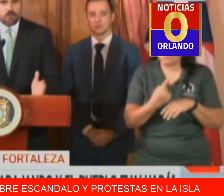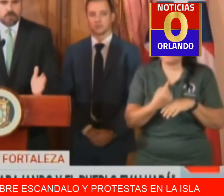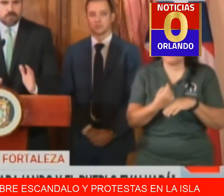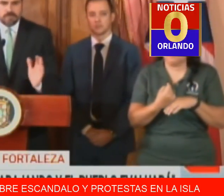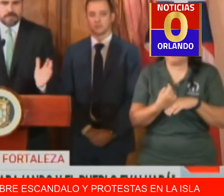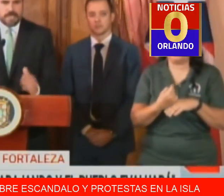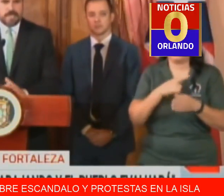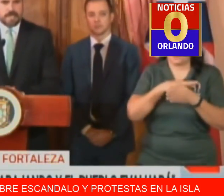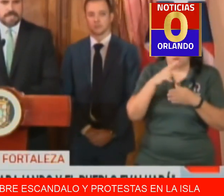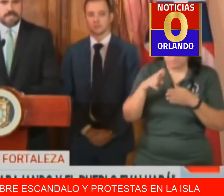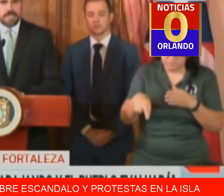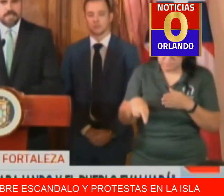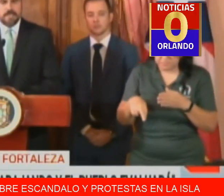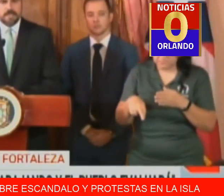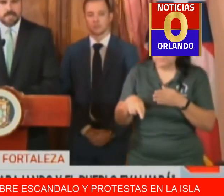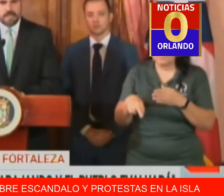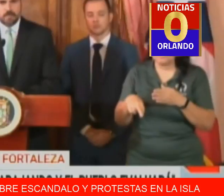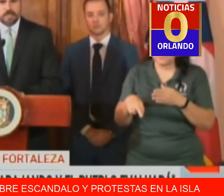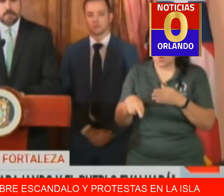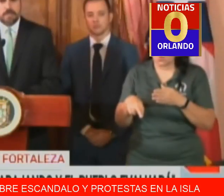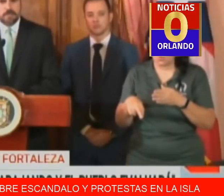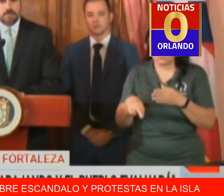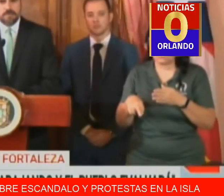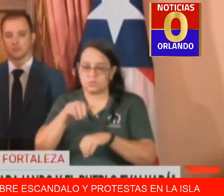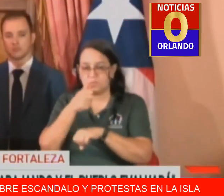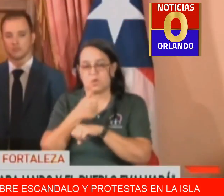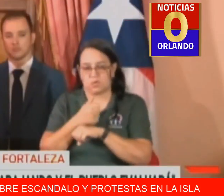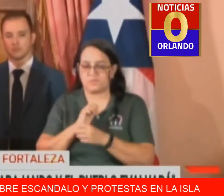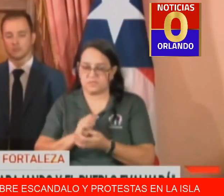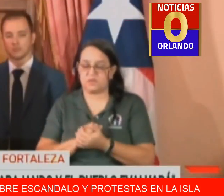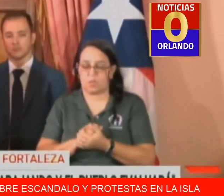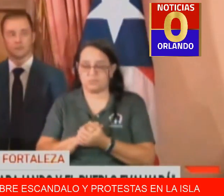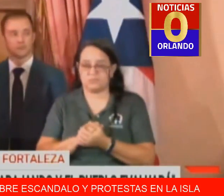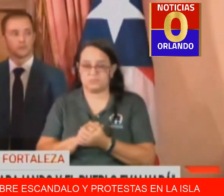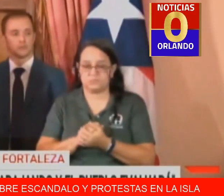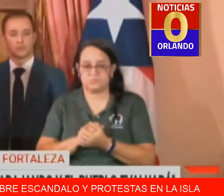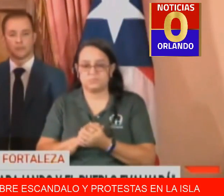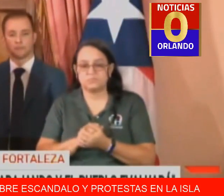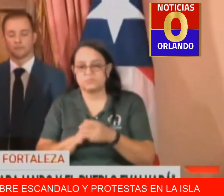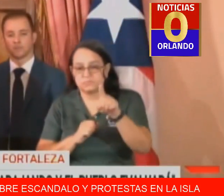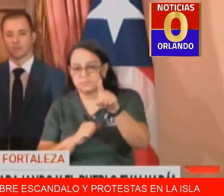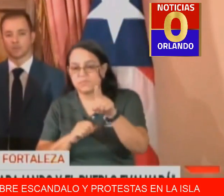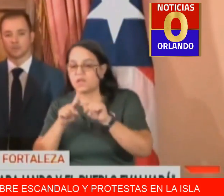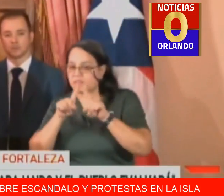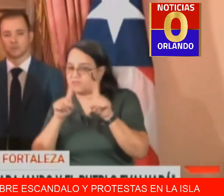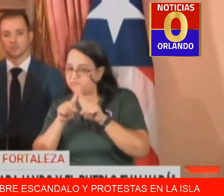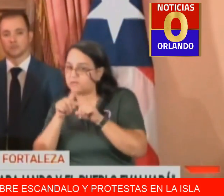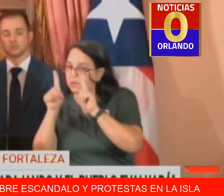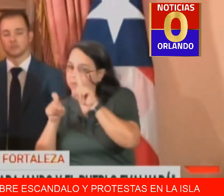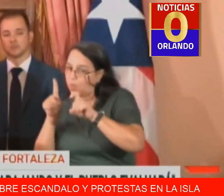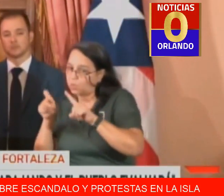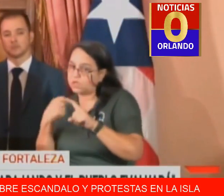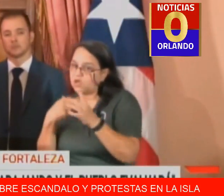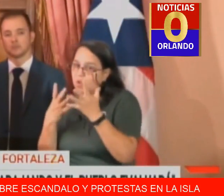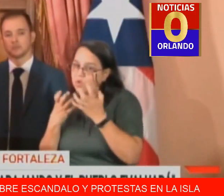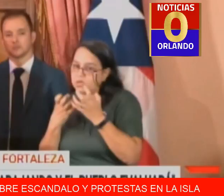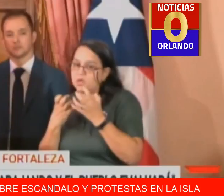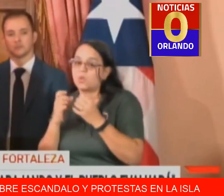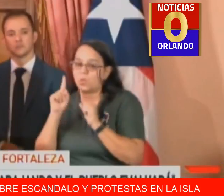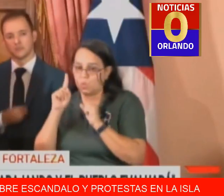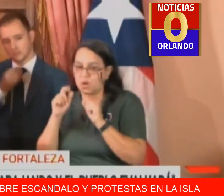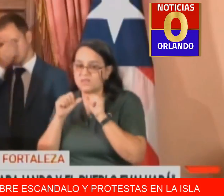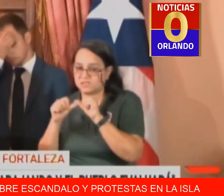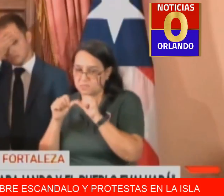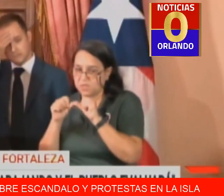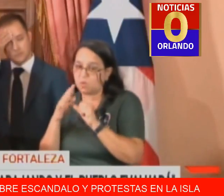y la conclusión es la que le hemos establecido. ¿Tiene otra pregunta? Varias preguntas. Quiero quizás una de